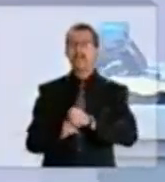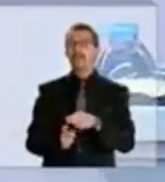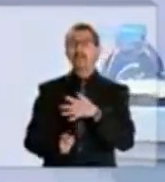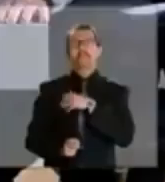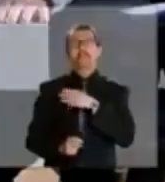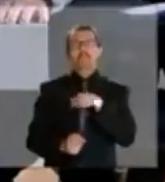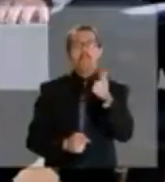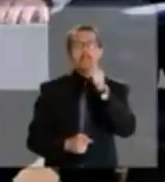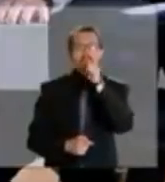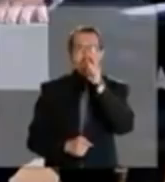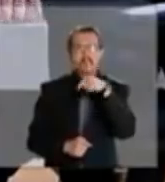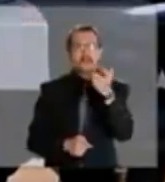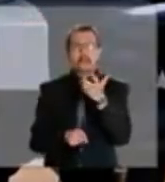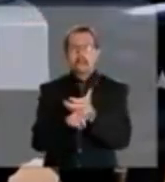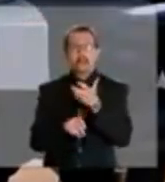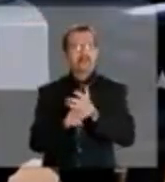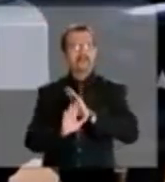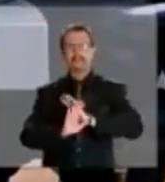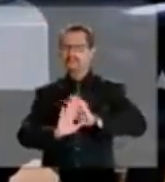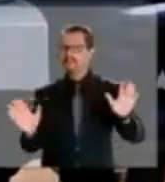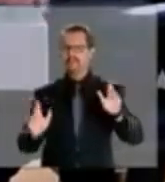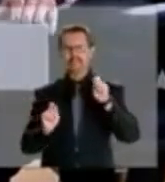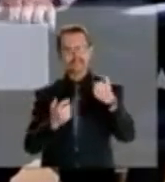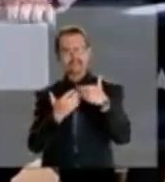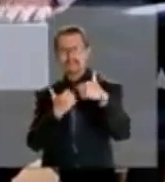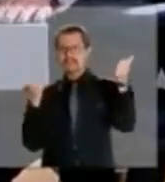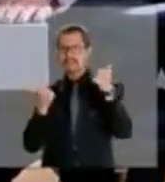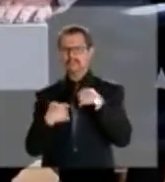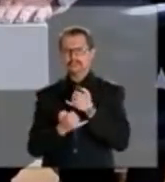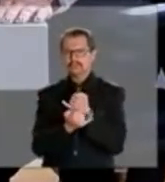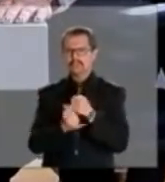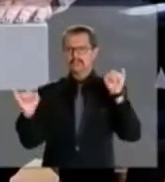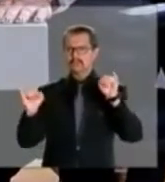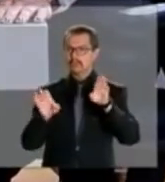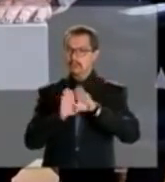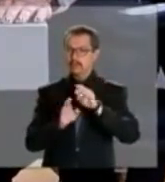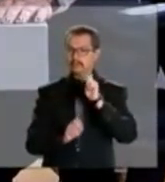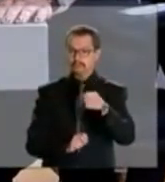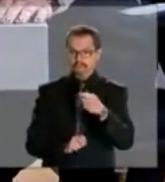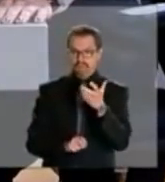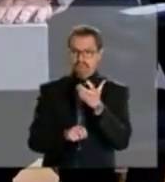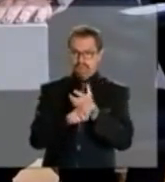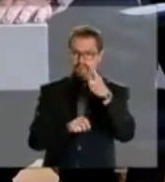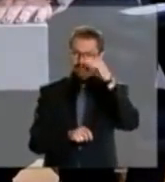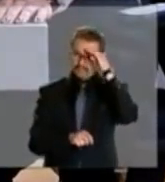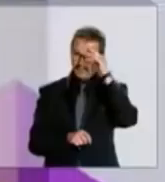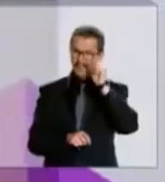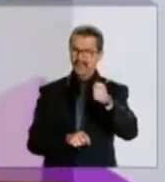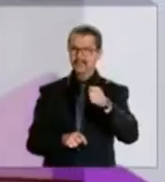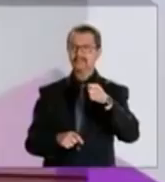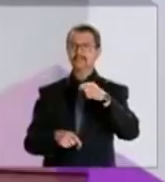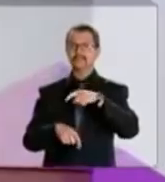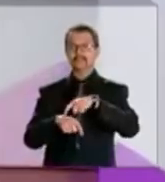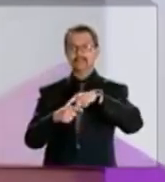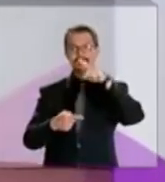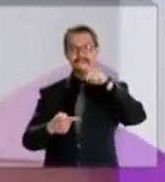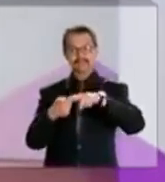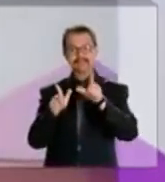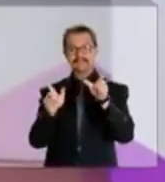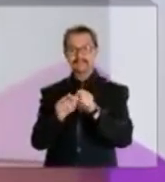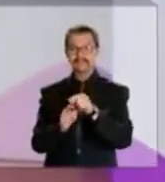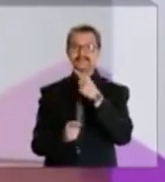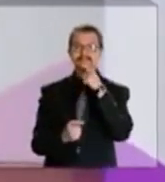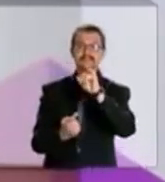dispuesto a expropiar algo más y queda prácticamente nada de tiempo nada más dígame si sí o sí no hoy lo dejamos al ratito